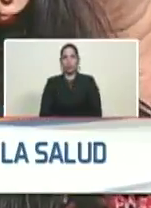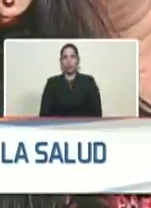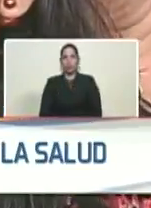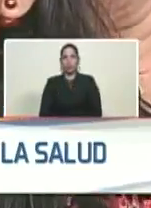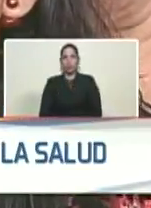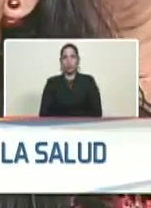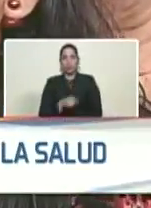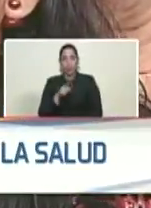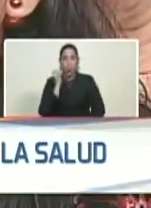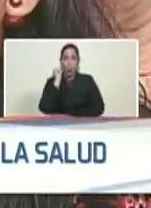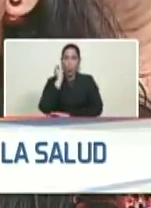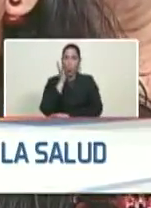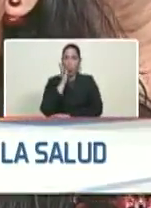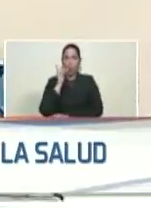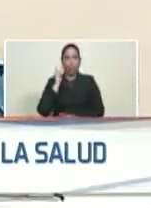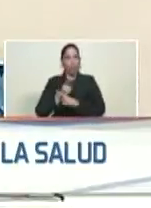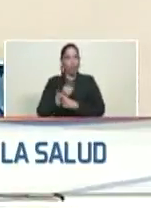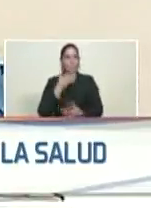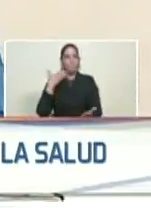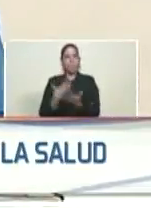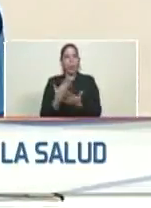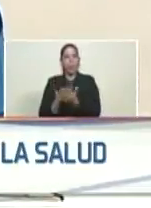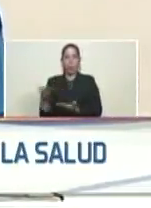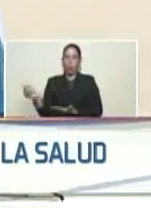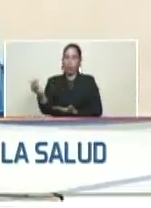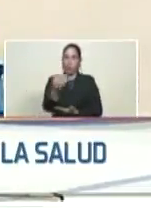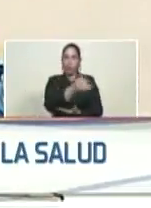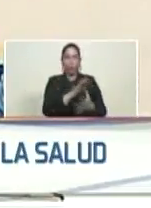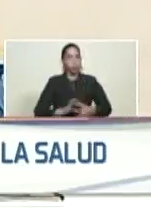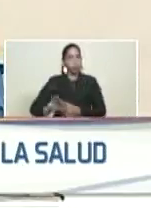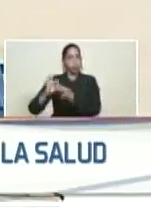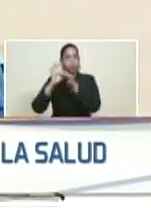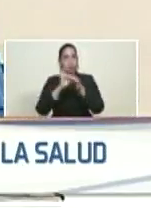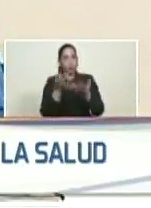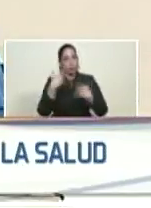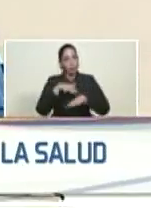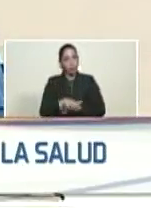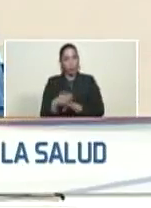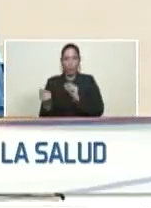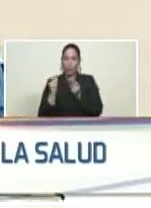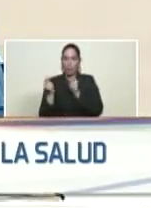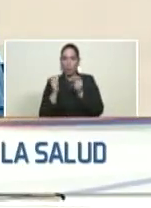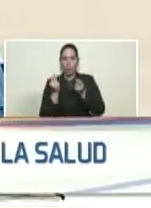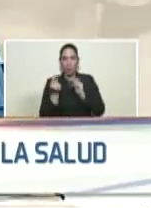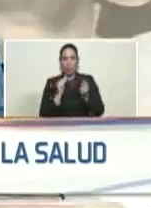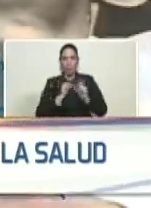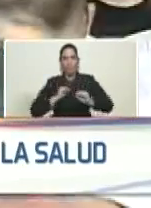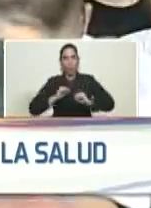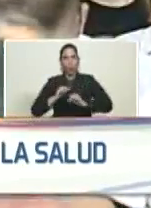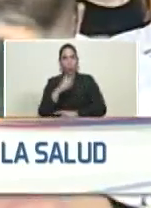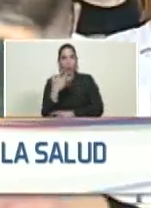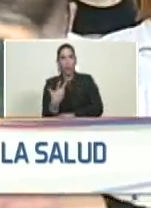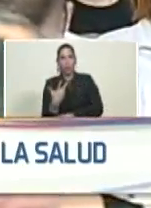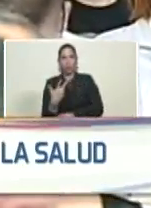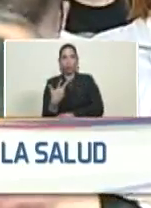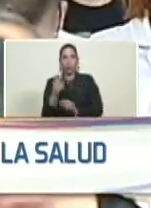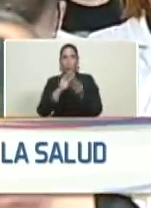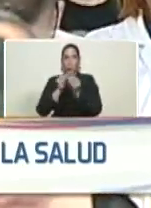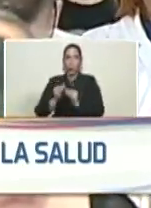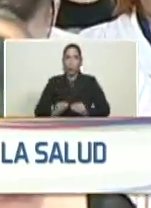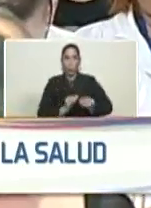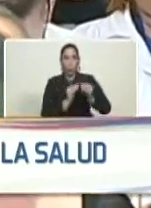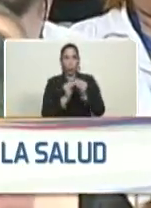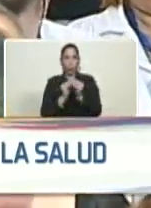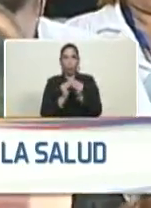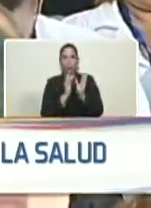este Congreso debe tomar las propuestas para su articulación. El motor número 3 debe ser reorganizado de manera